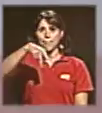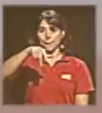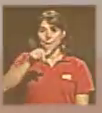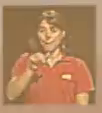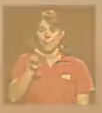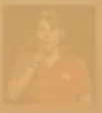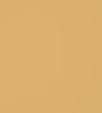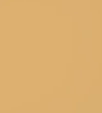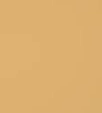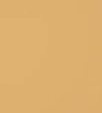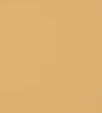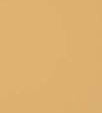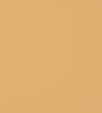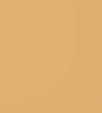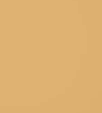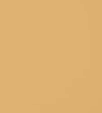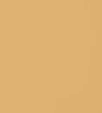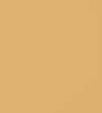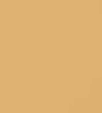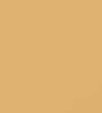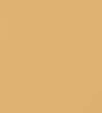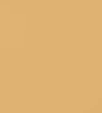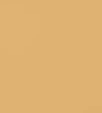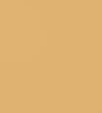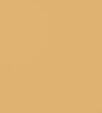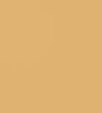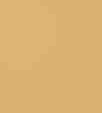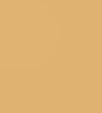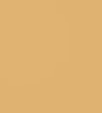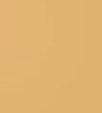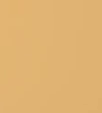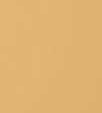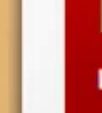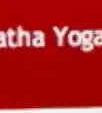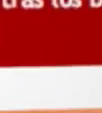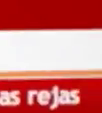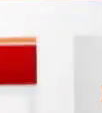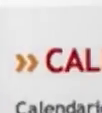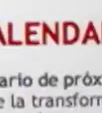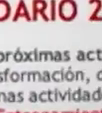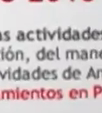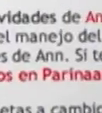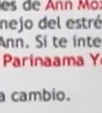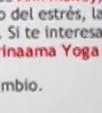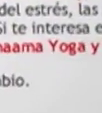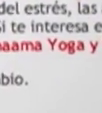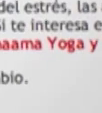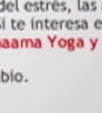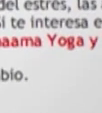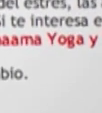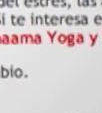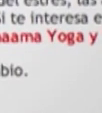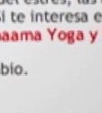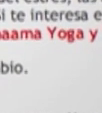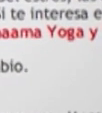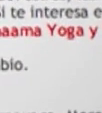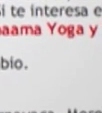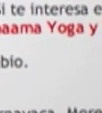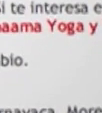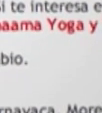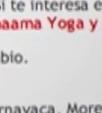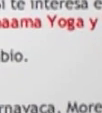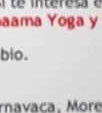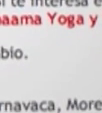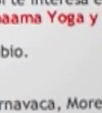decir transformación y su visión en tantra en tantra y que es la parte